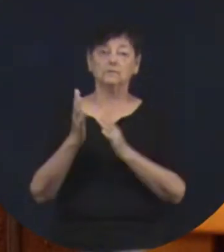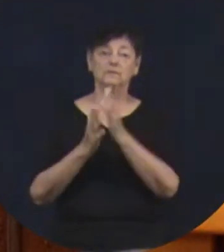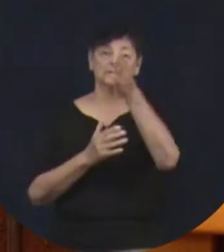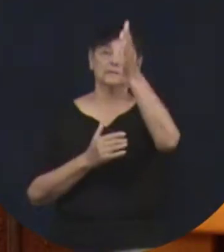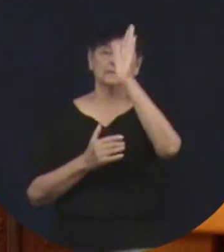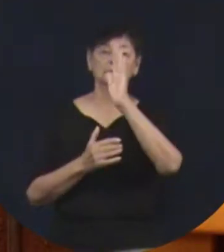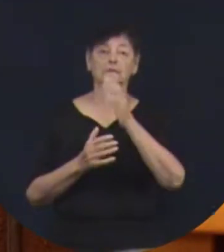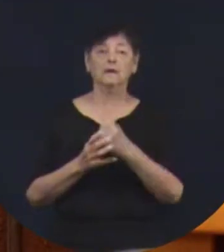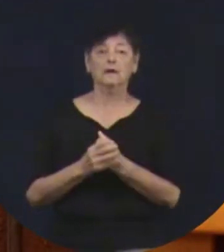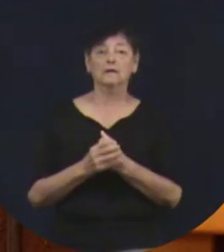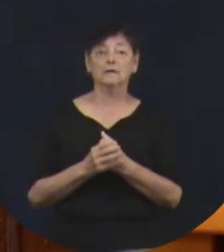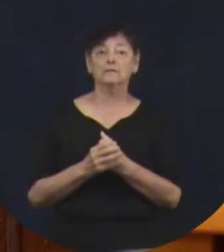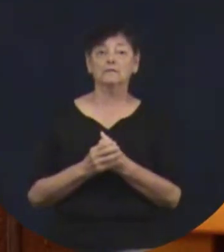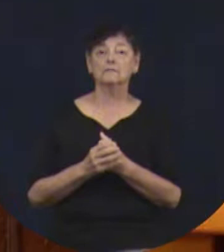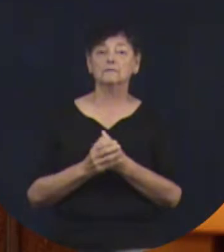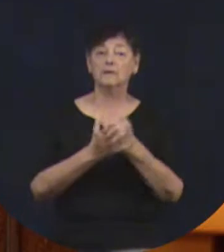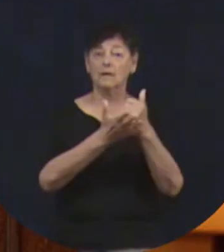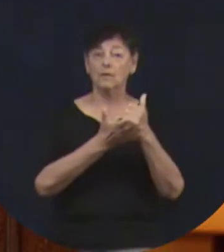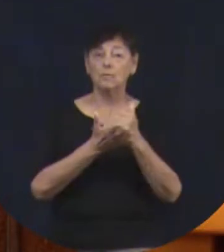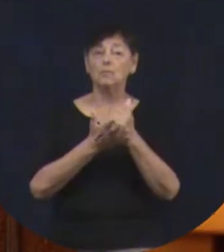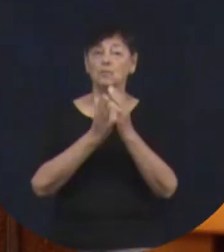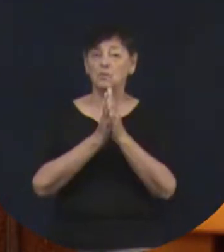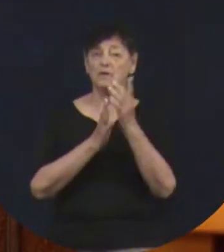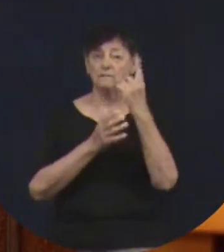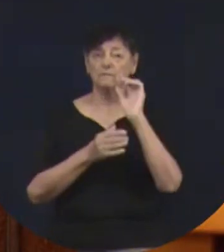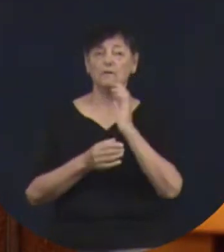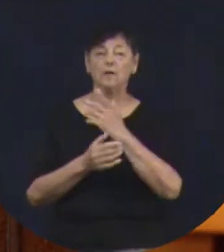Dios, intercediendo por nosotros.